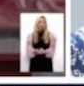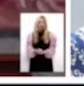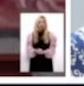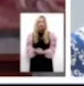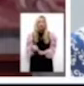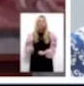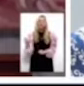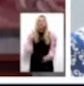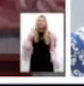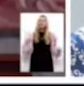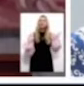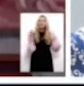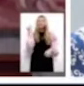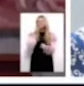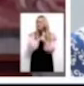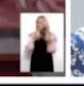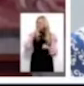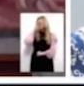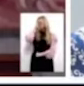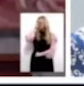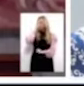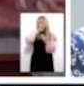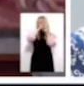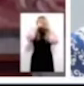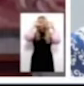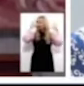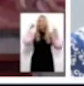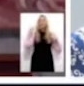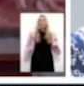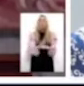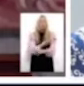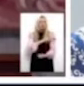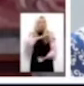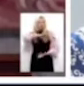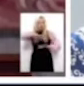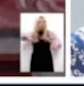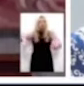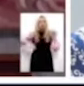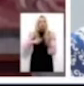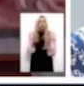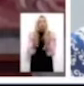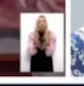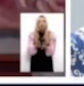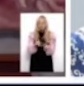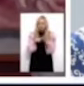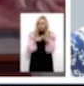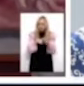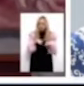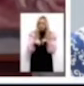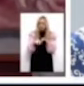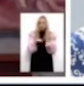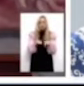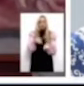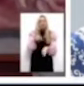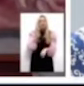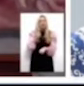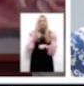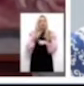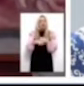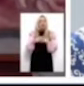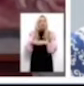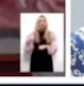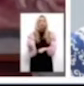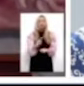transitorio que en la Cámara de Senadores introdujeron de último momento a propuesta de un senador del Partido Verde y que